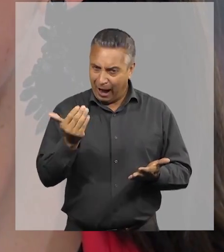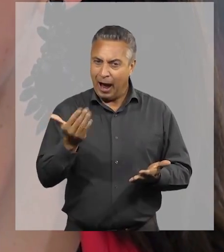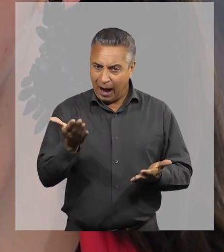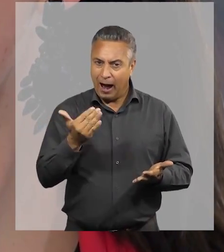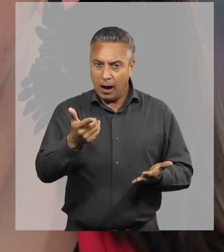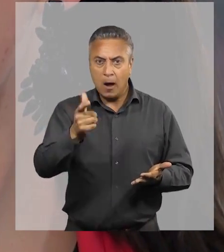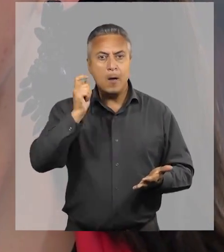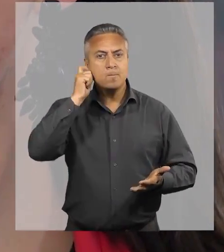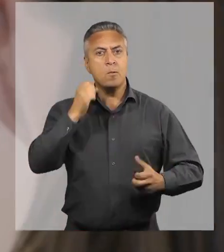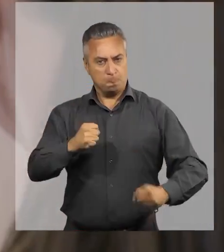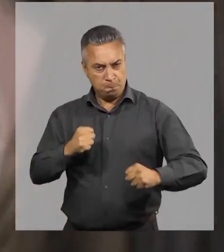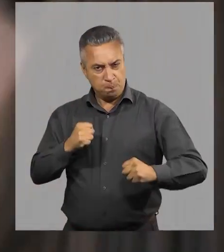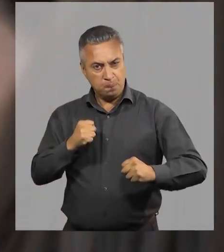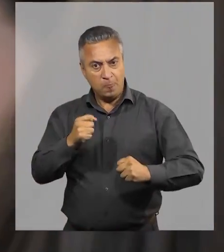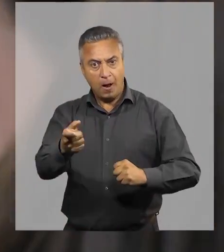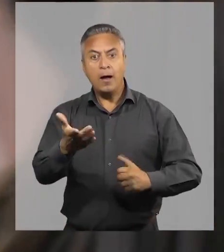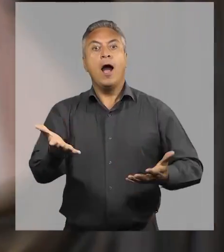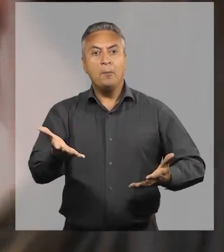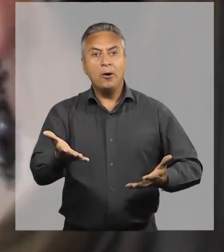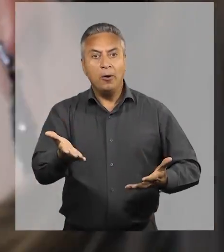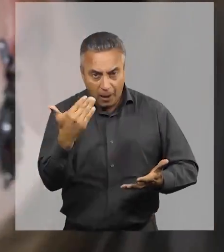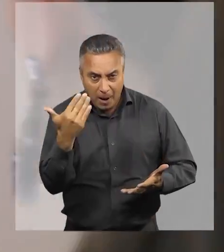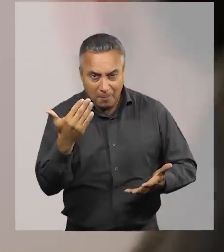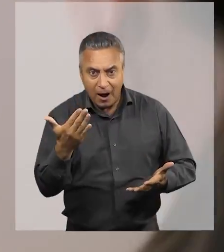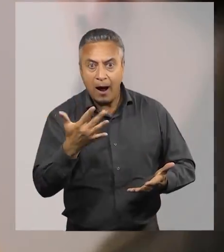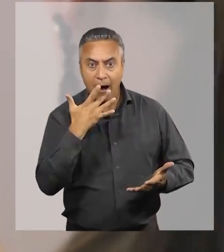¡Ya, vos! ¿No soy tan mujercita?